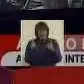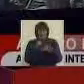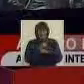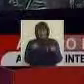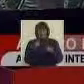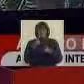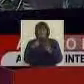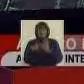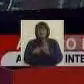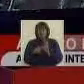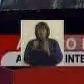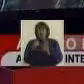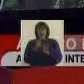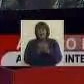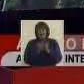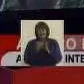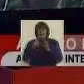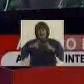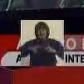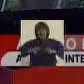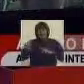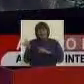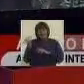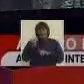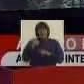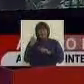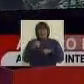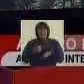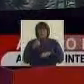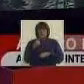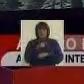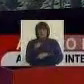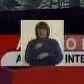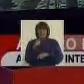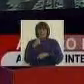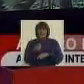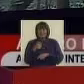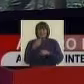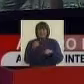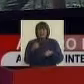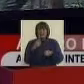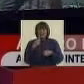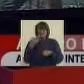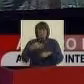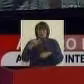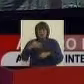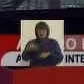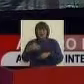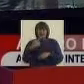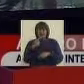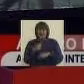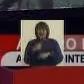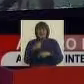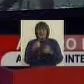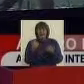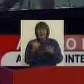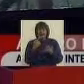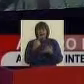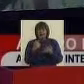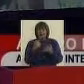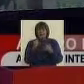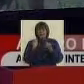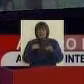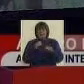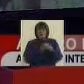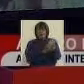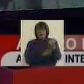que está demostrando es algo que hemos venido analizando con ustedes aquí en los últimos días, es que ha quedado un vacío de poder